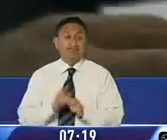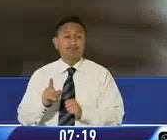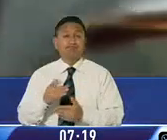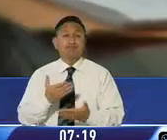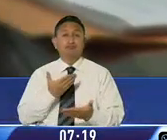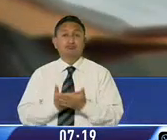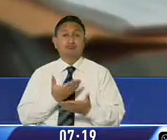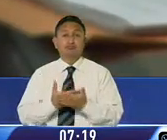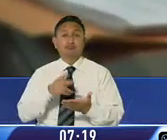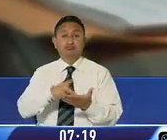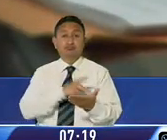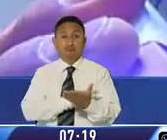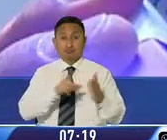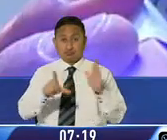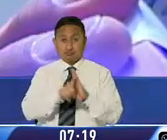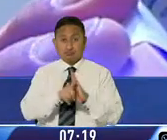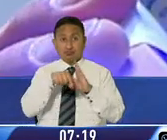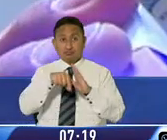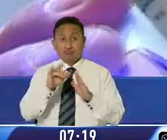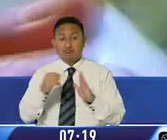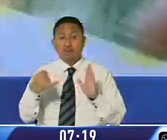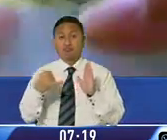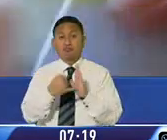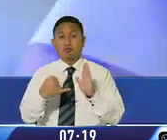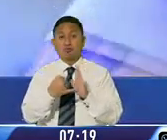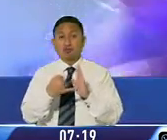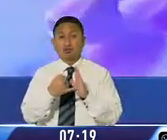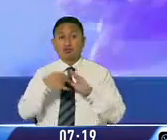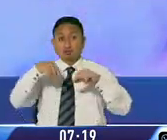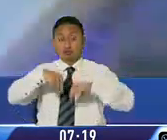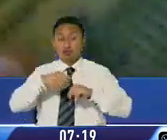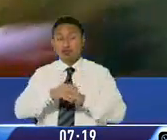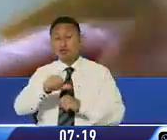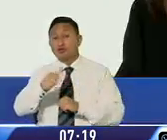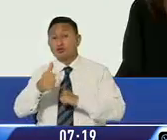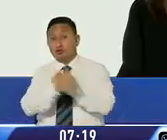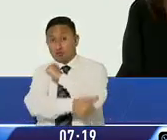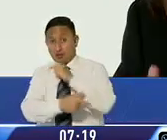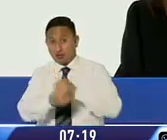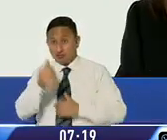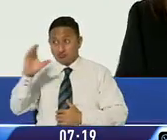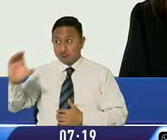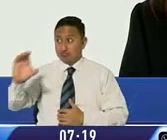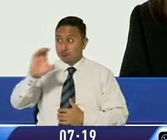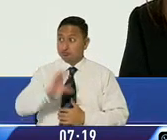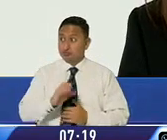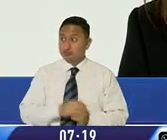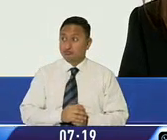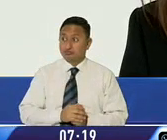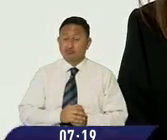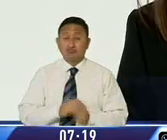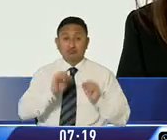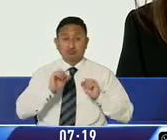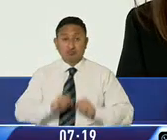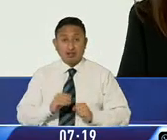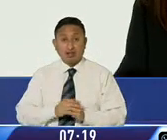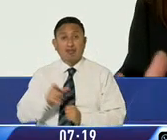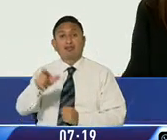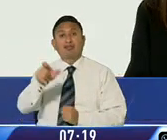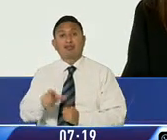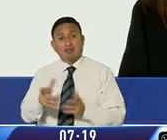en el proyecto de ley es un impuesto para quienes tengan dinero en el extranjero. Un mecanismo para lograr